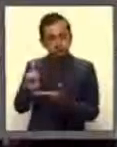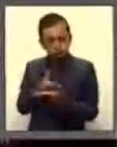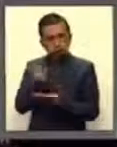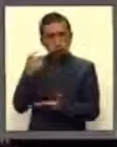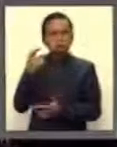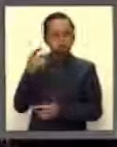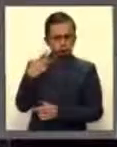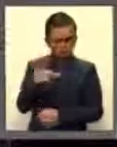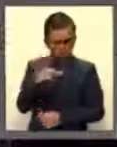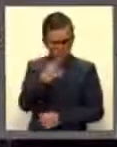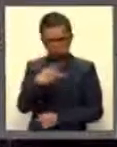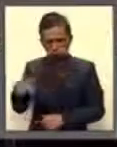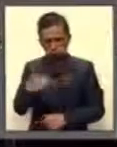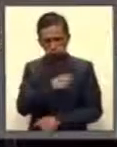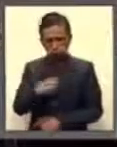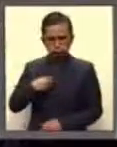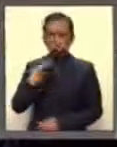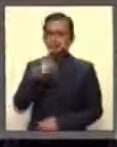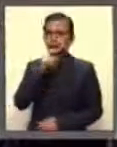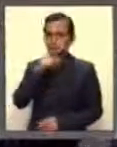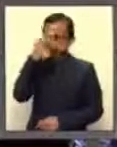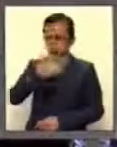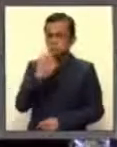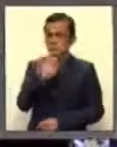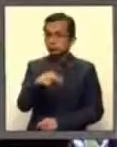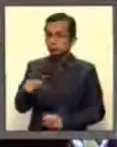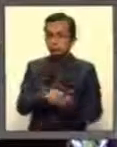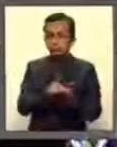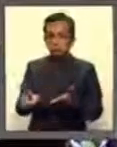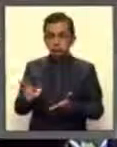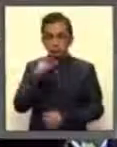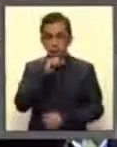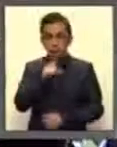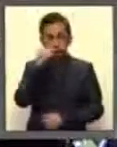Minutos, el diputado Juan Romero Tenorio, del Grupo Parlamentario de Morena.